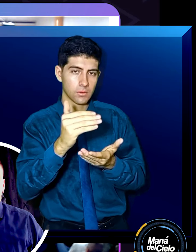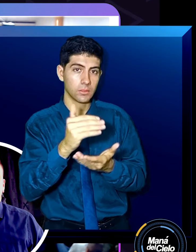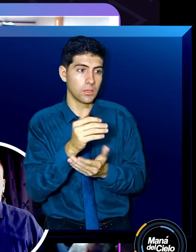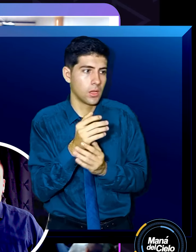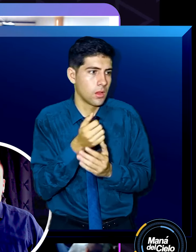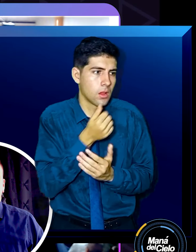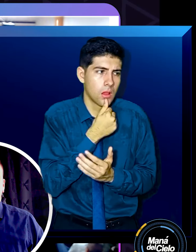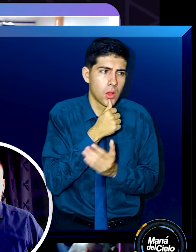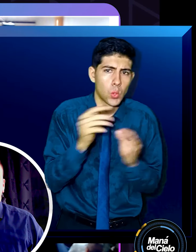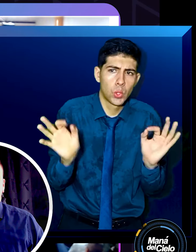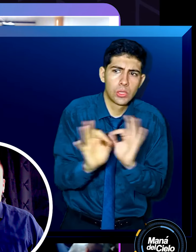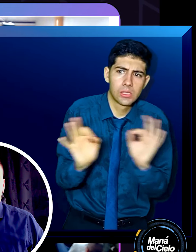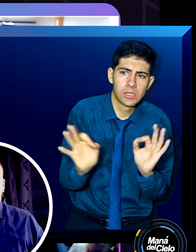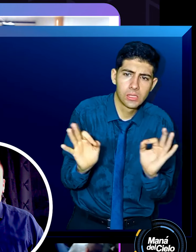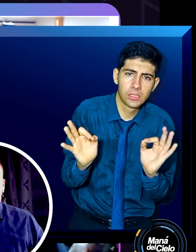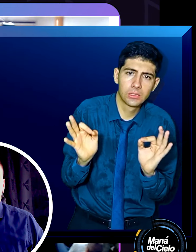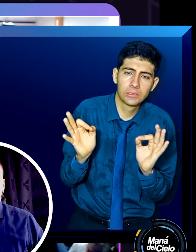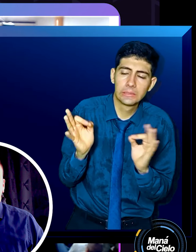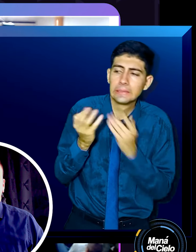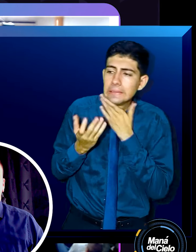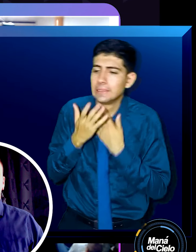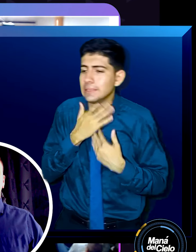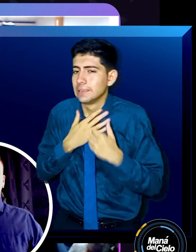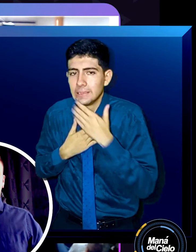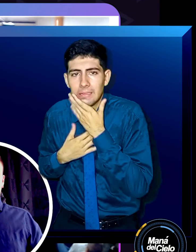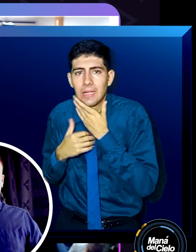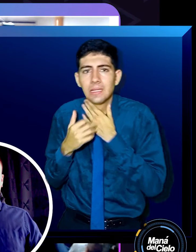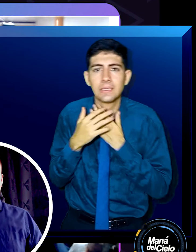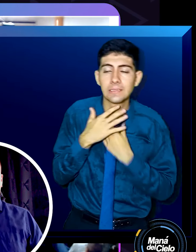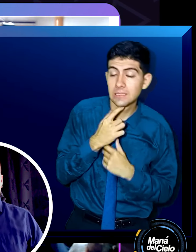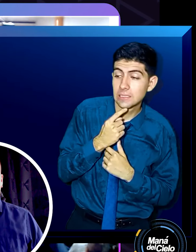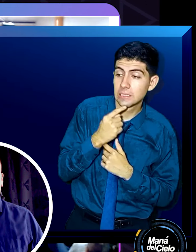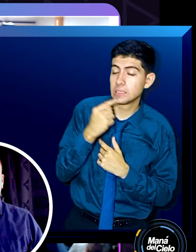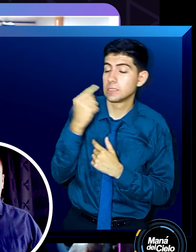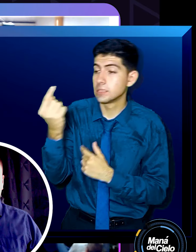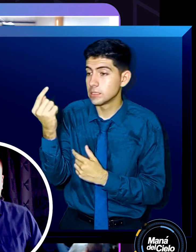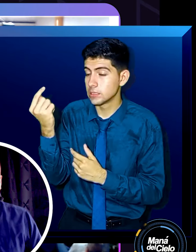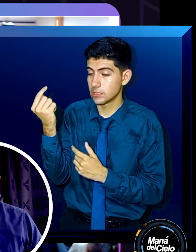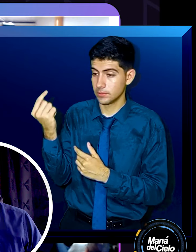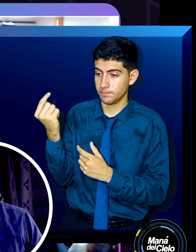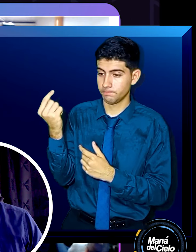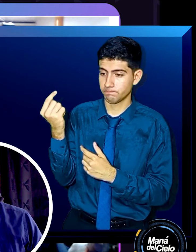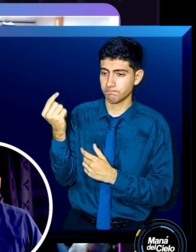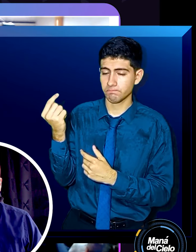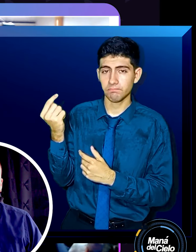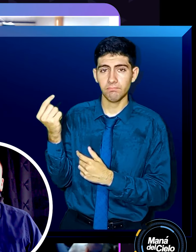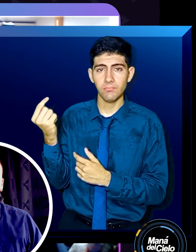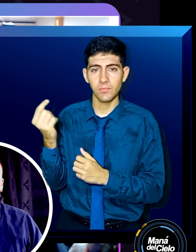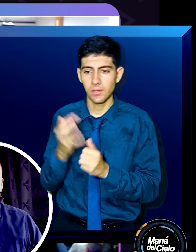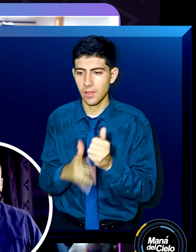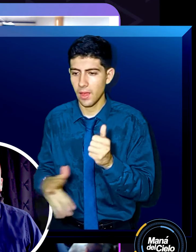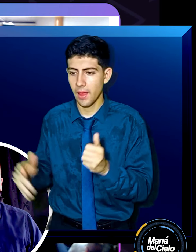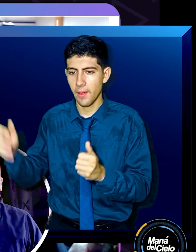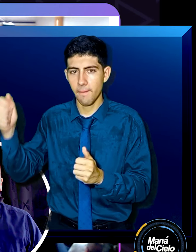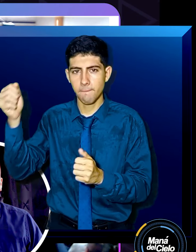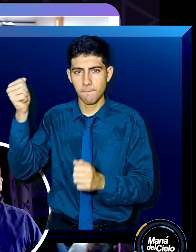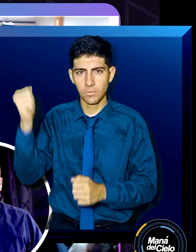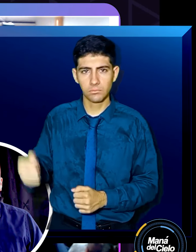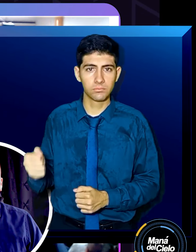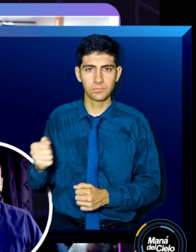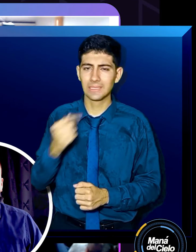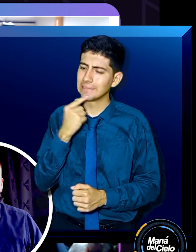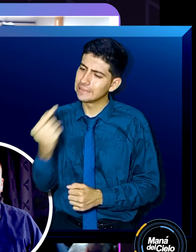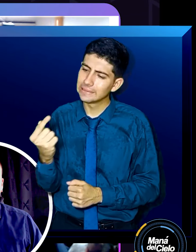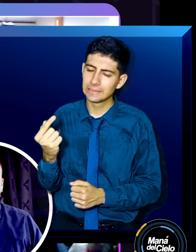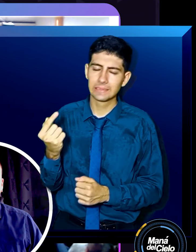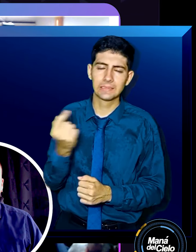para beber, estaban pereciendo, casi que se le rebelaron a Moisés, porque la desesperación era mucha por falta de